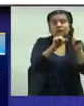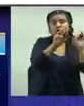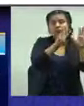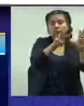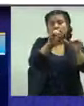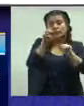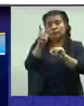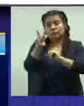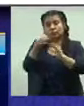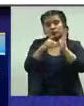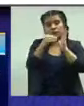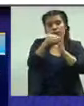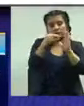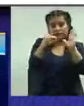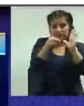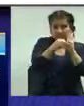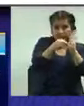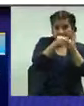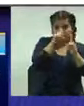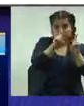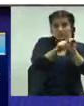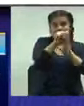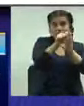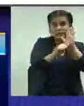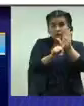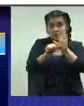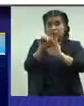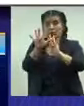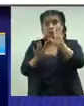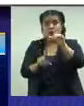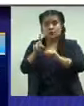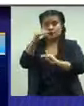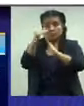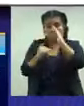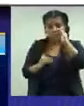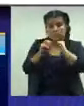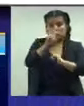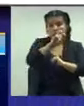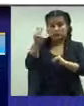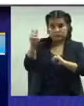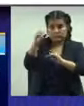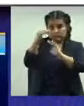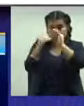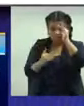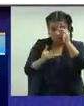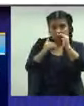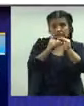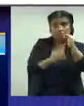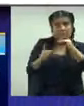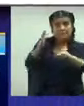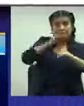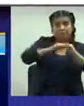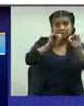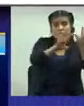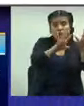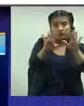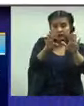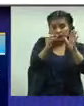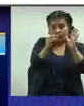quetzales. Y en el artículo 11 se restan 200 y se suman 900. Siguiente.